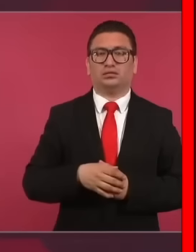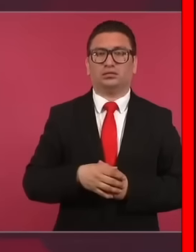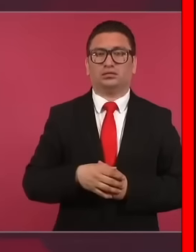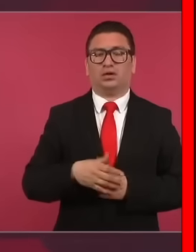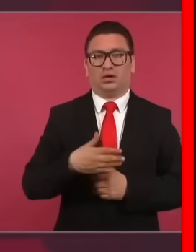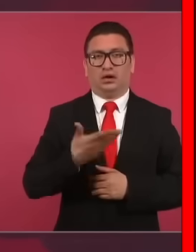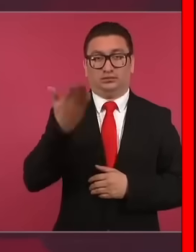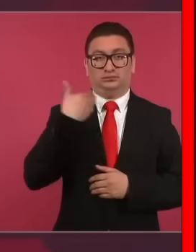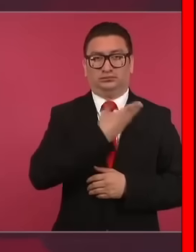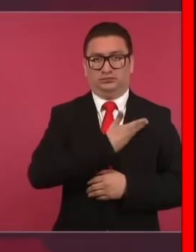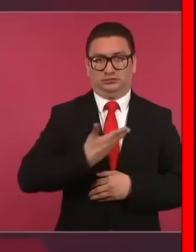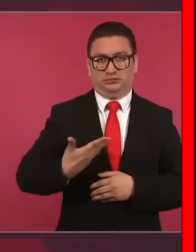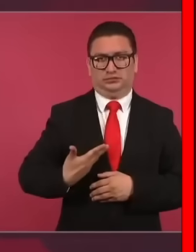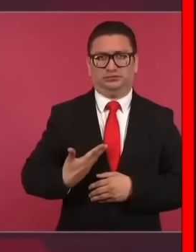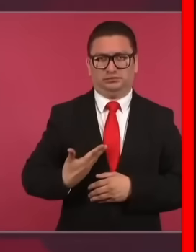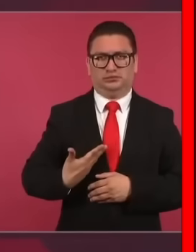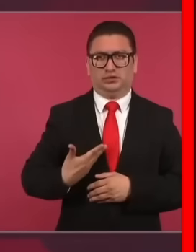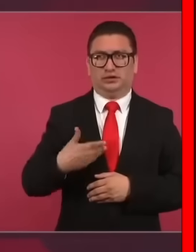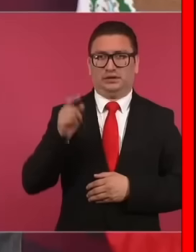presidentes de